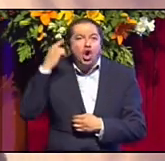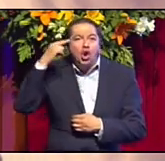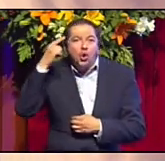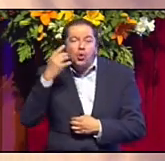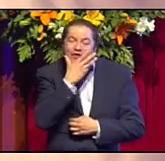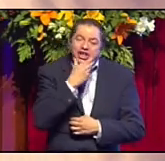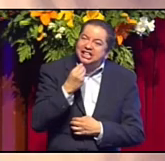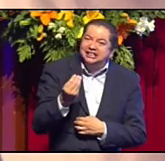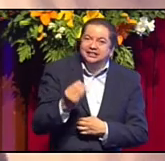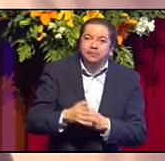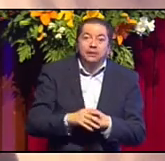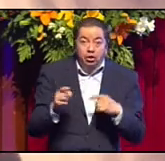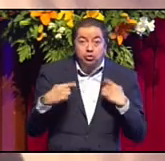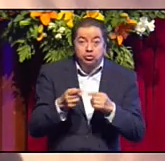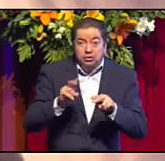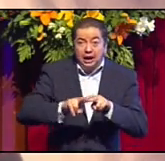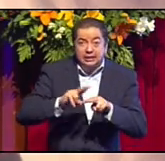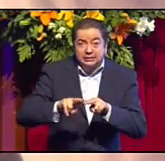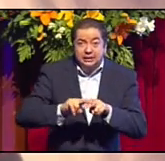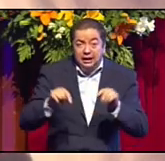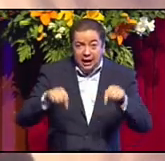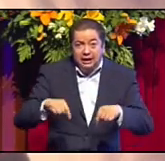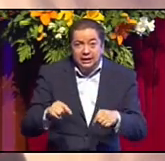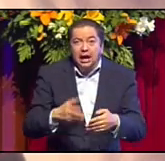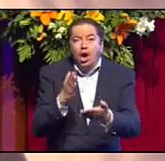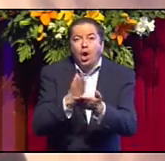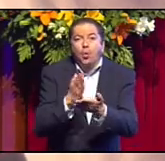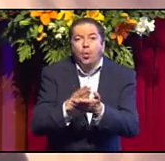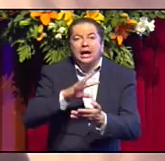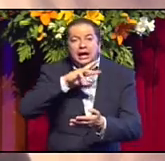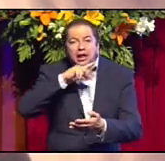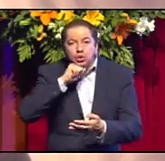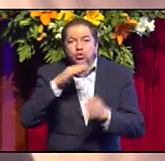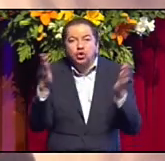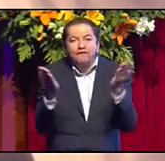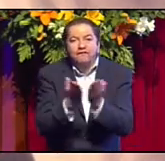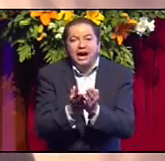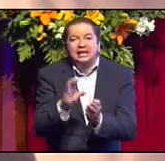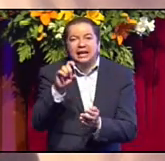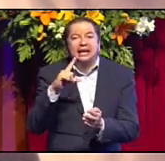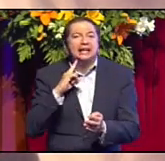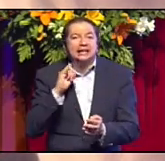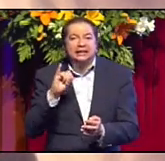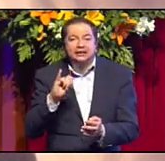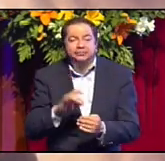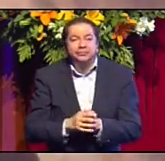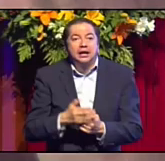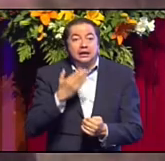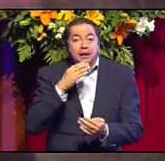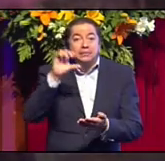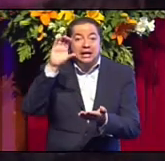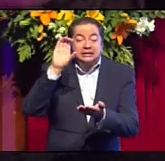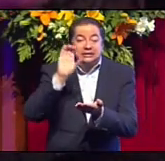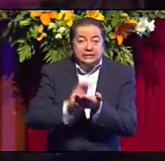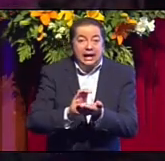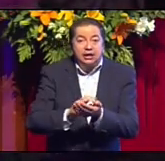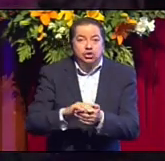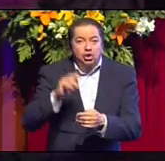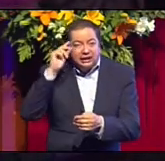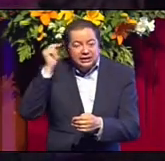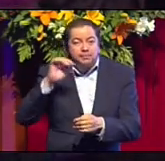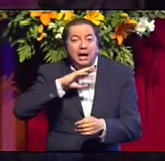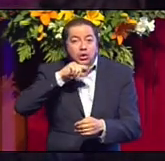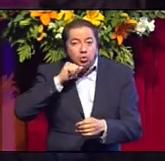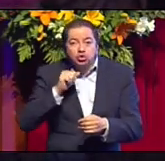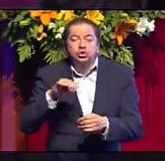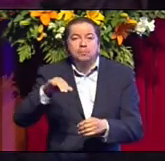la estamos materializando juntamente a esta escuela de adultos Valle del Elqui. También tenemos el Centro de Día Comunitario para el Adulto Mayor,